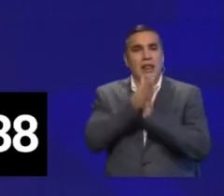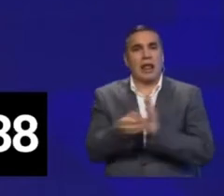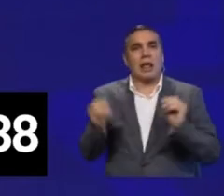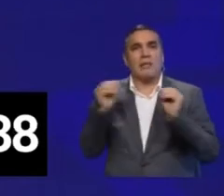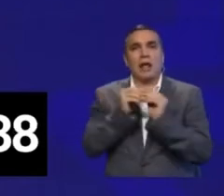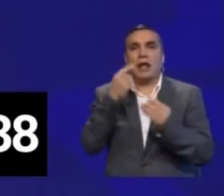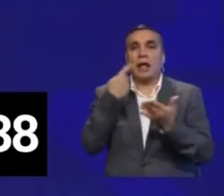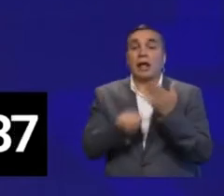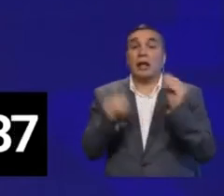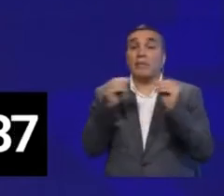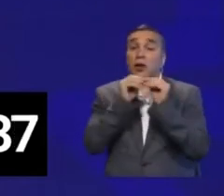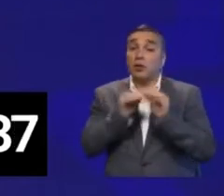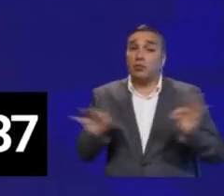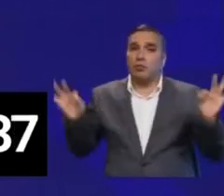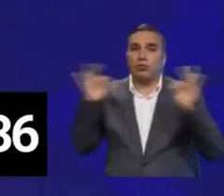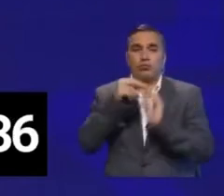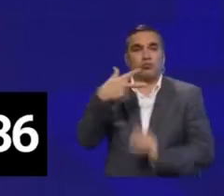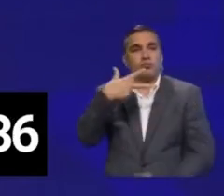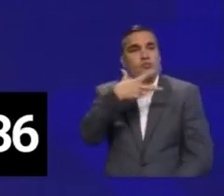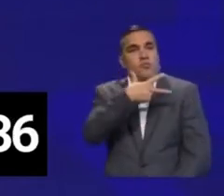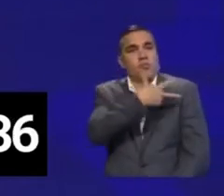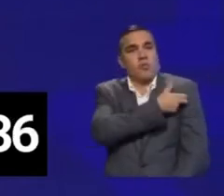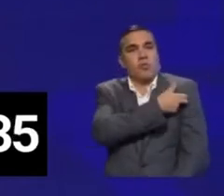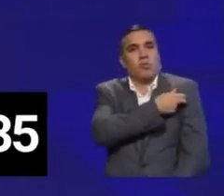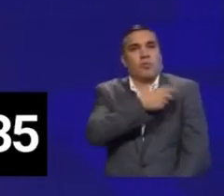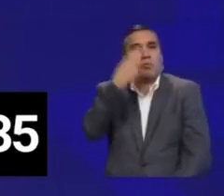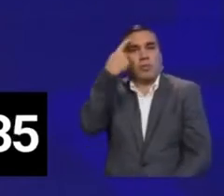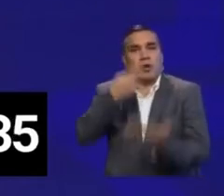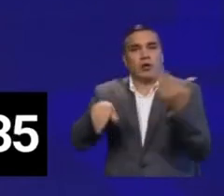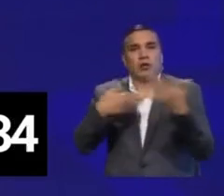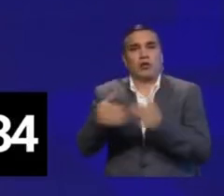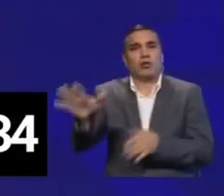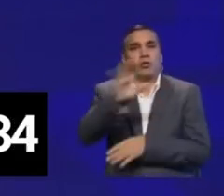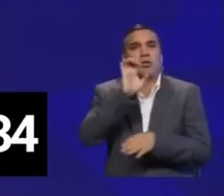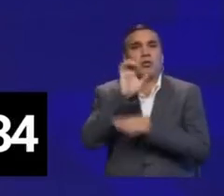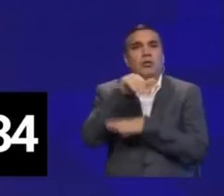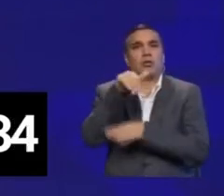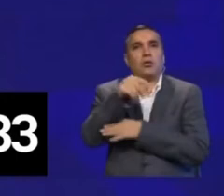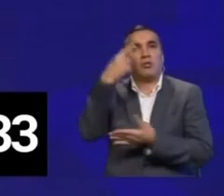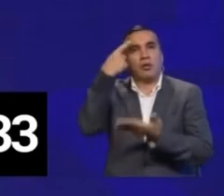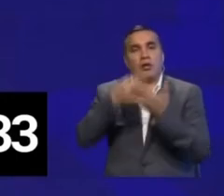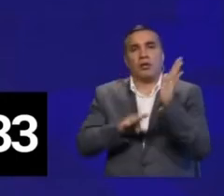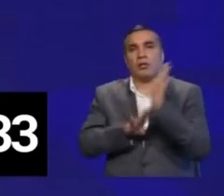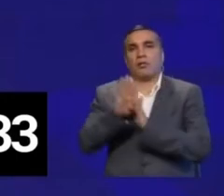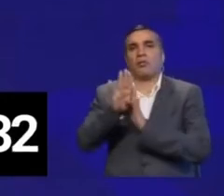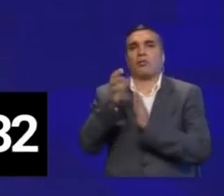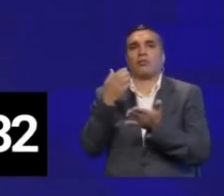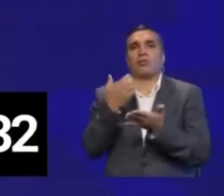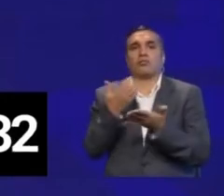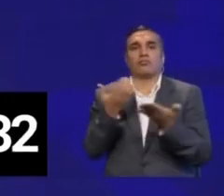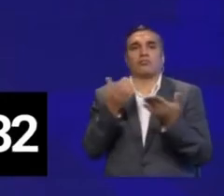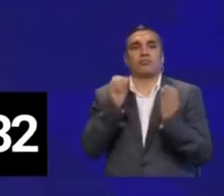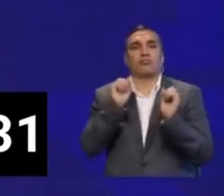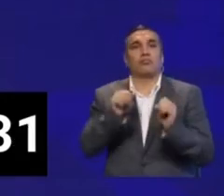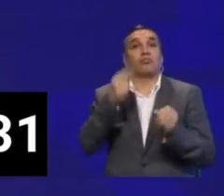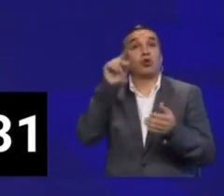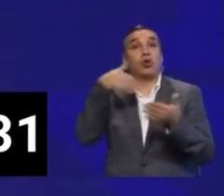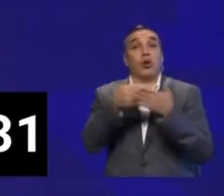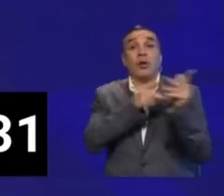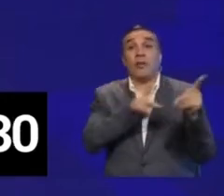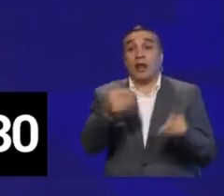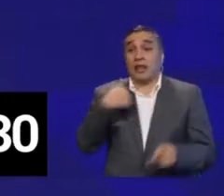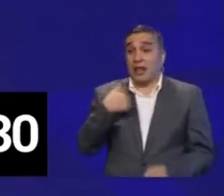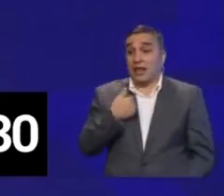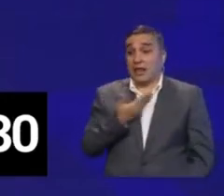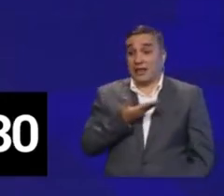más relevante que lograr esa vacunación para los ecuatorianos, para que se puedan reactivar, para que todos estos planes fantásticos que